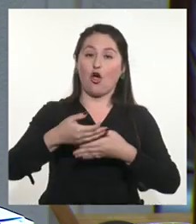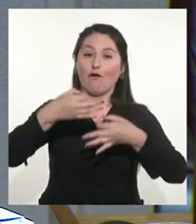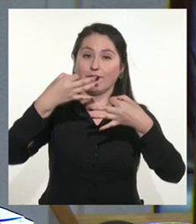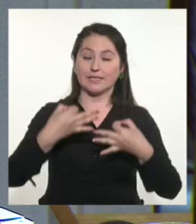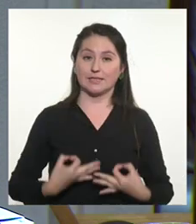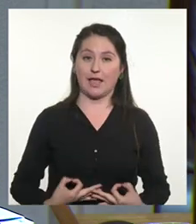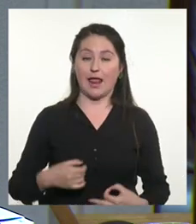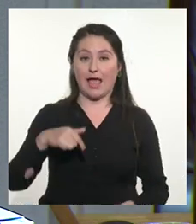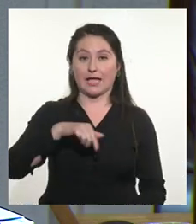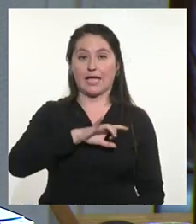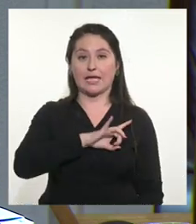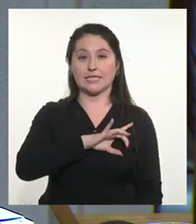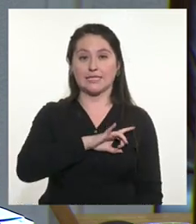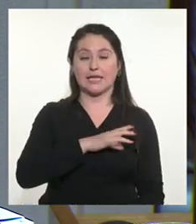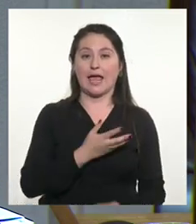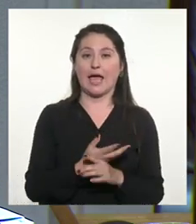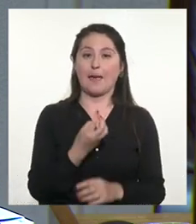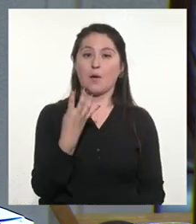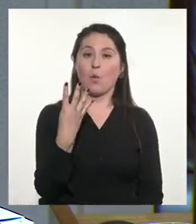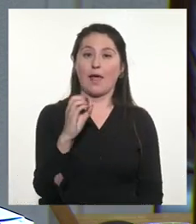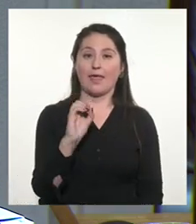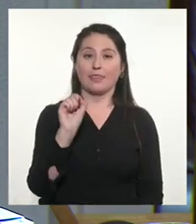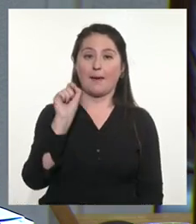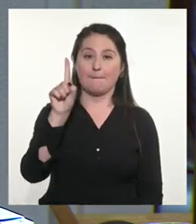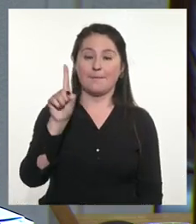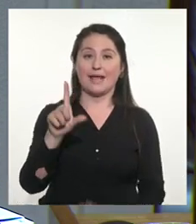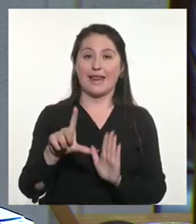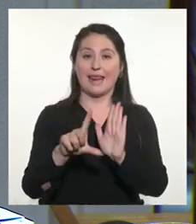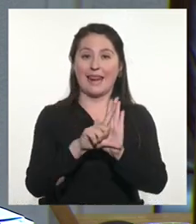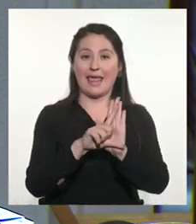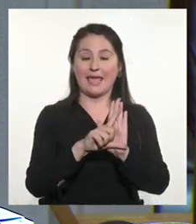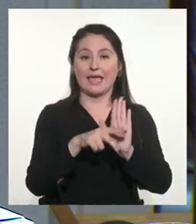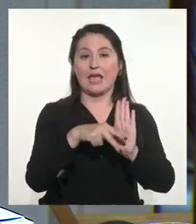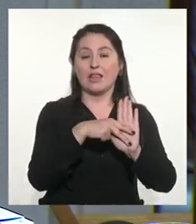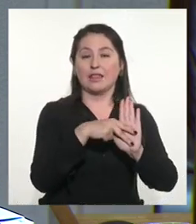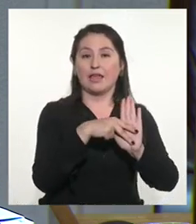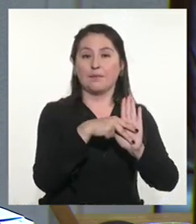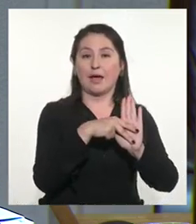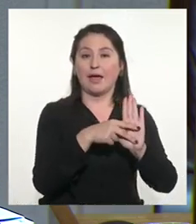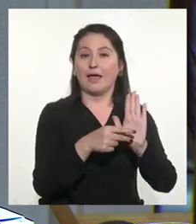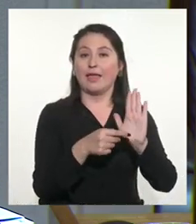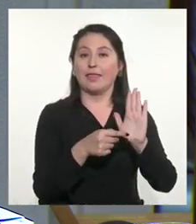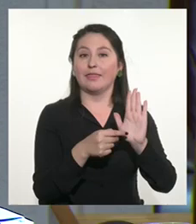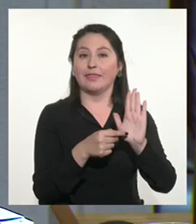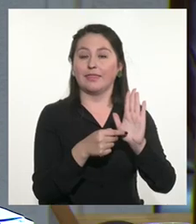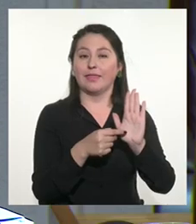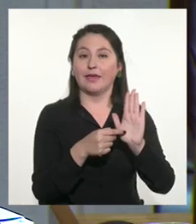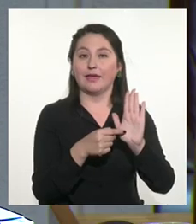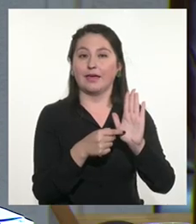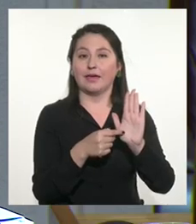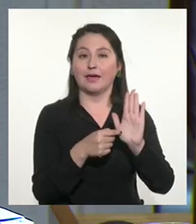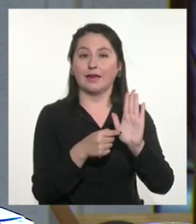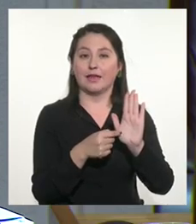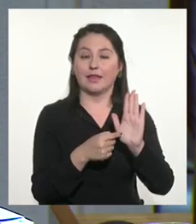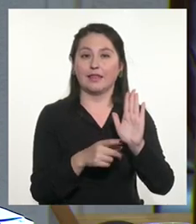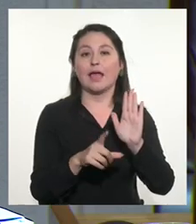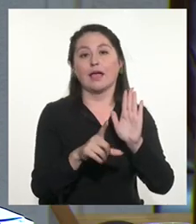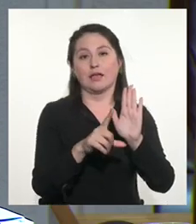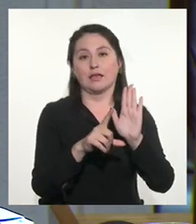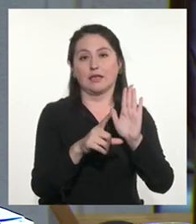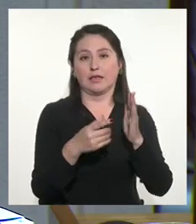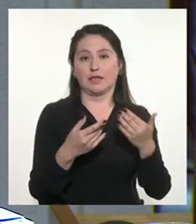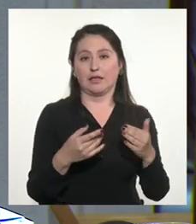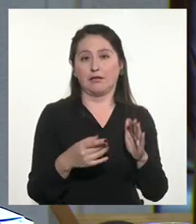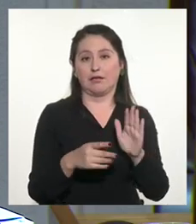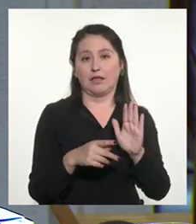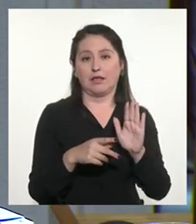tenemos más de 40 mil leyes o normas de rango legal más de 40 mil leyes o normas de rango legal y